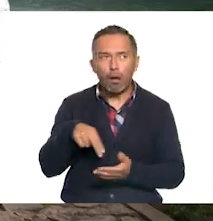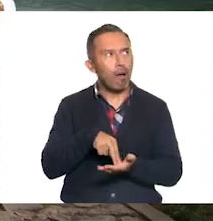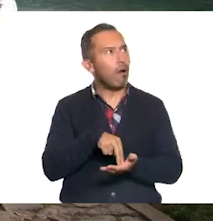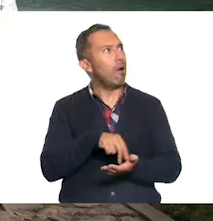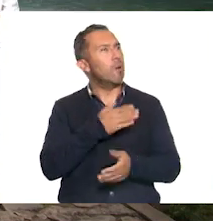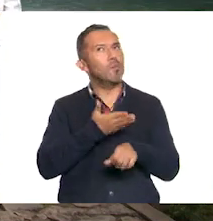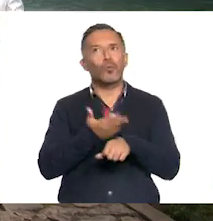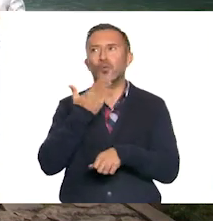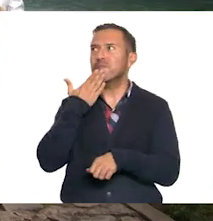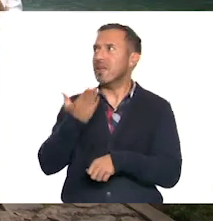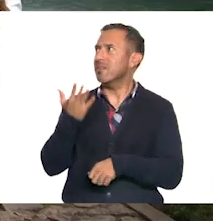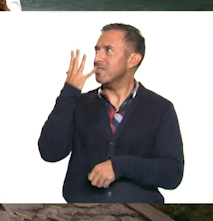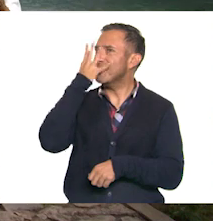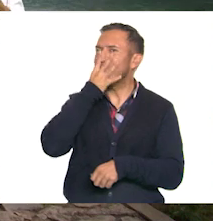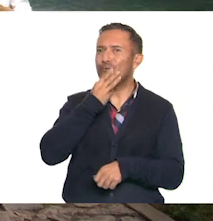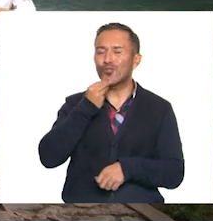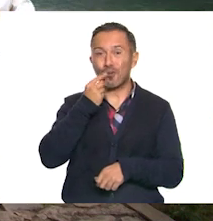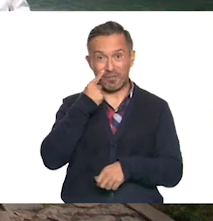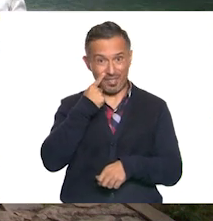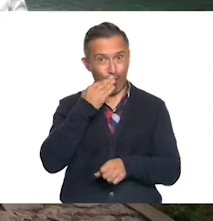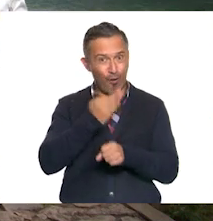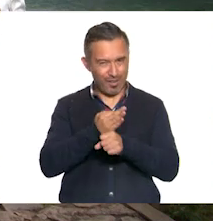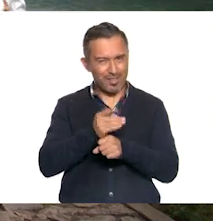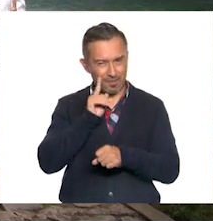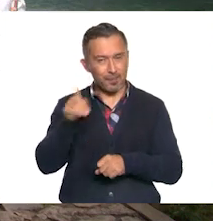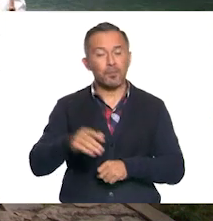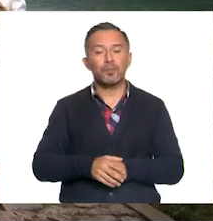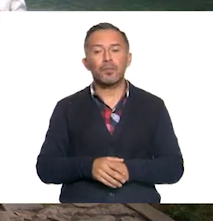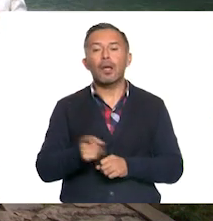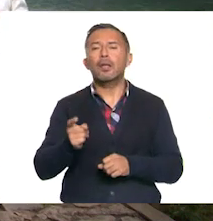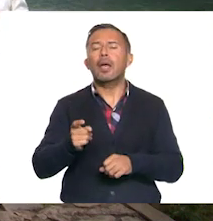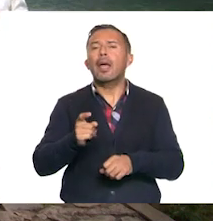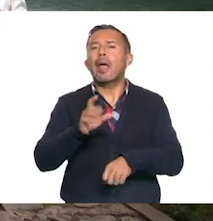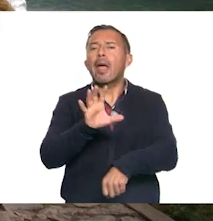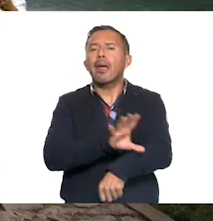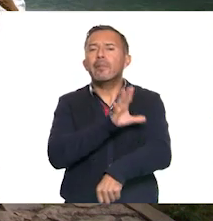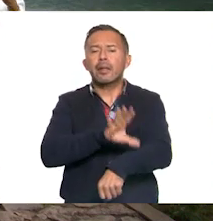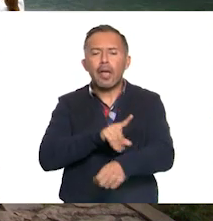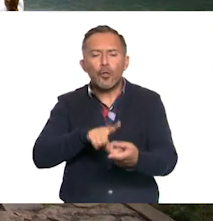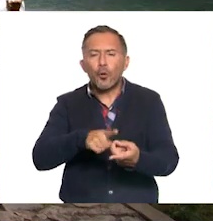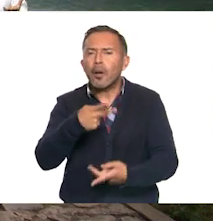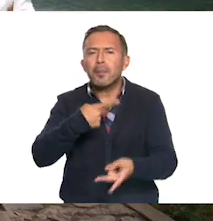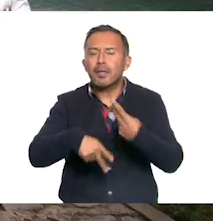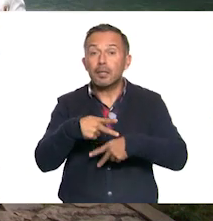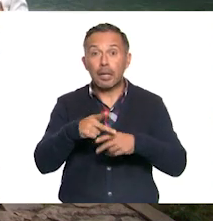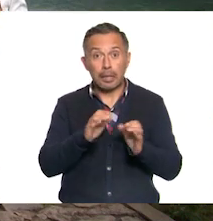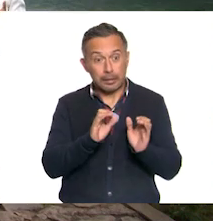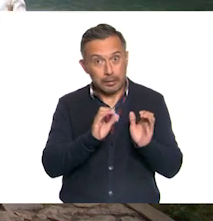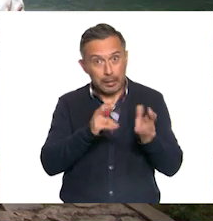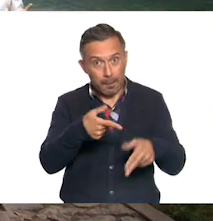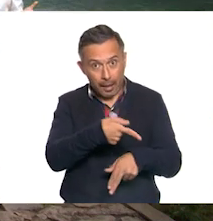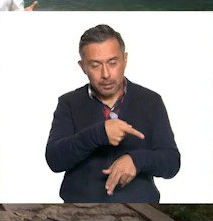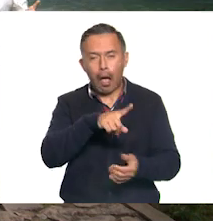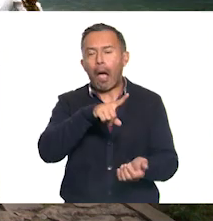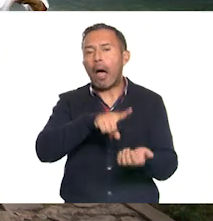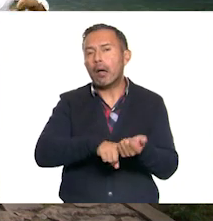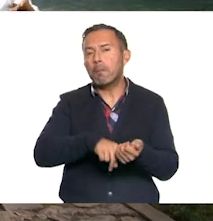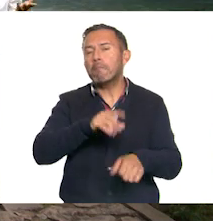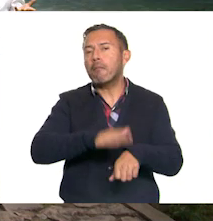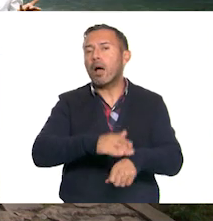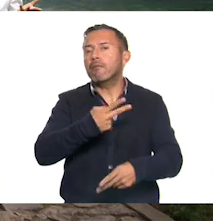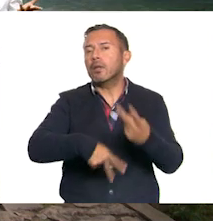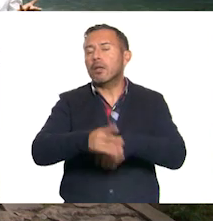en este caso vamos a analizar la generación de energía eléctrica. Chiapas es el estado que más electricidad genera a través